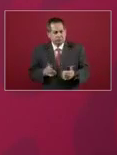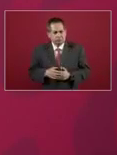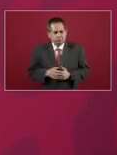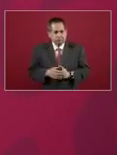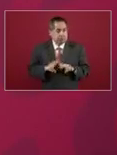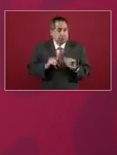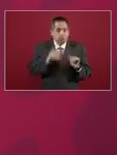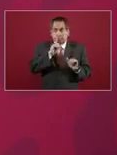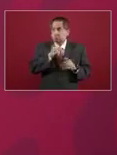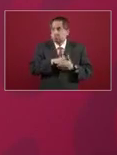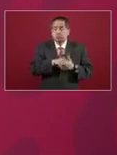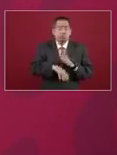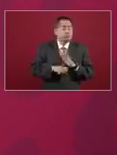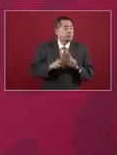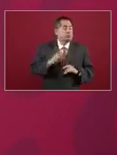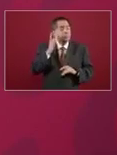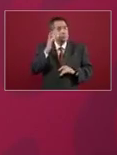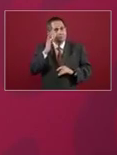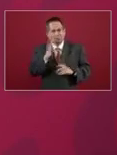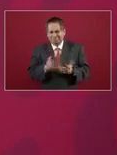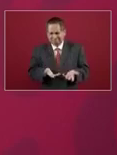nadie habla de eso.